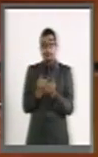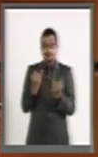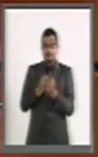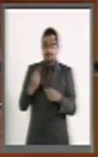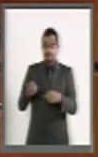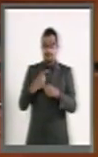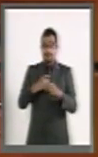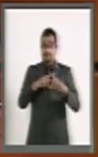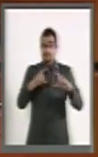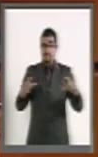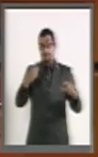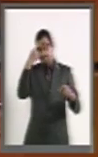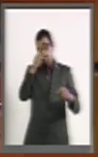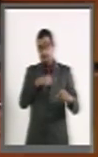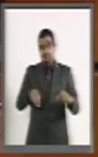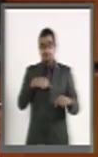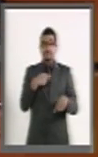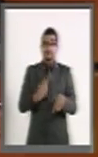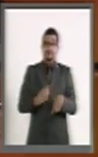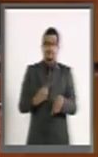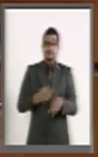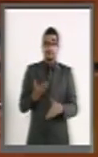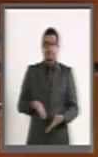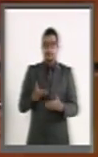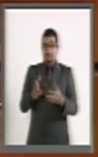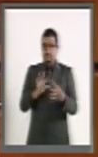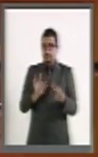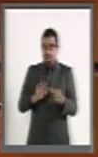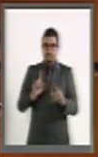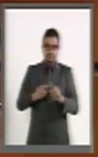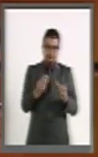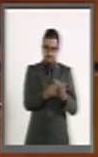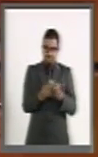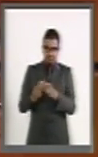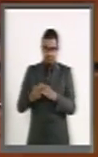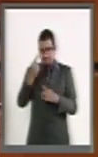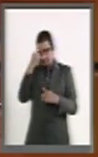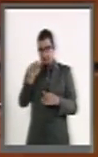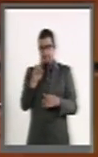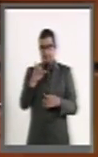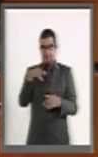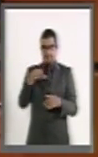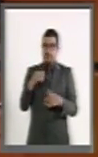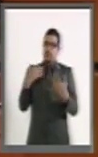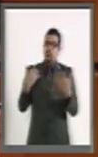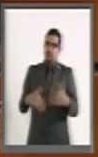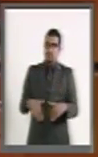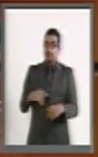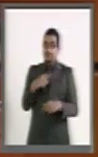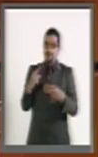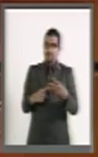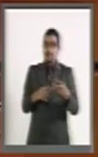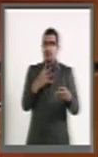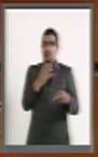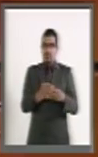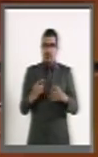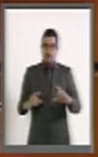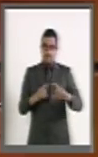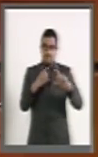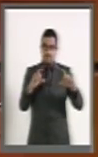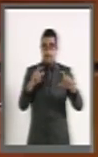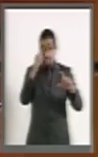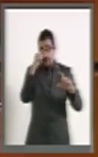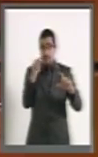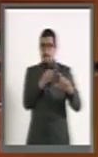de las enfermedades cardiovasculares y de los distintos tipos de diabetes. Y en la fracción cuarta bis, la realización